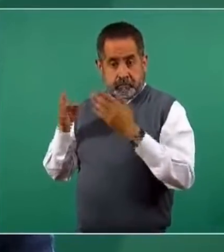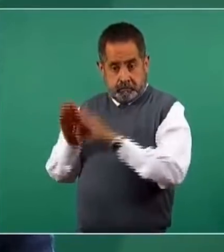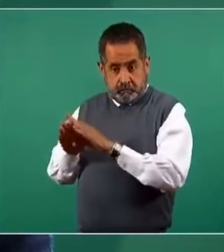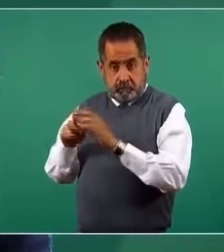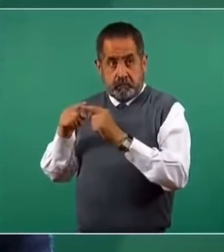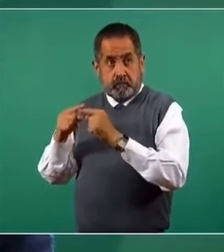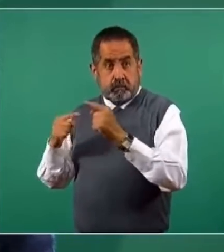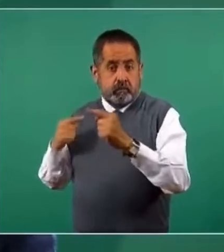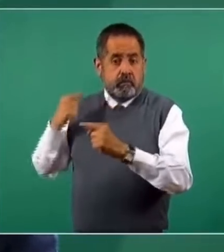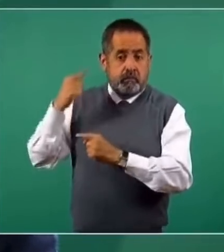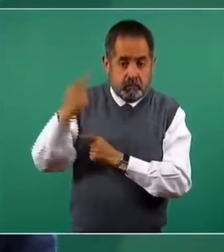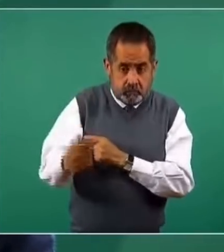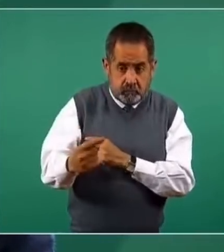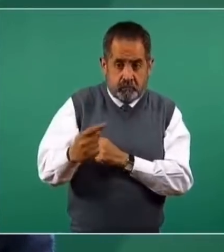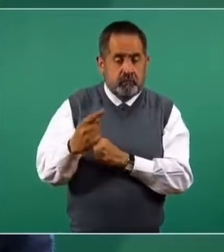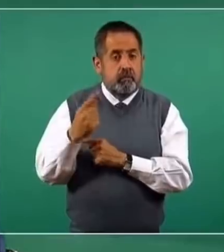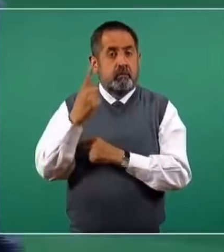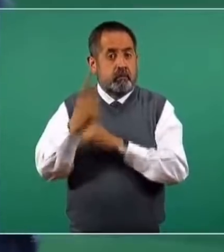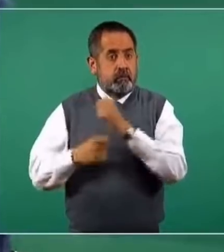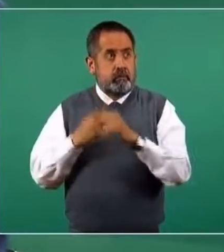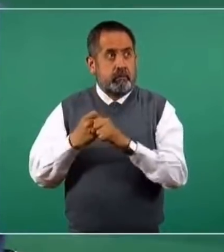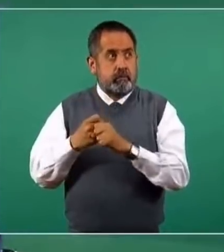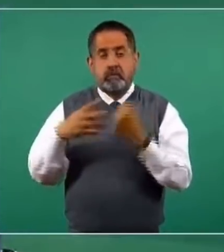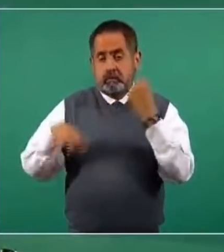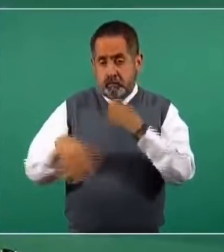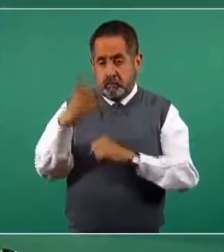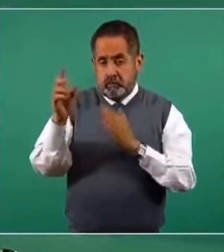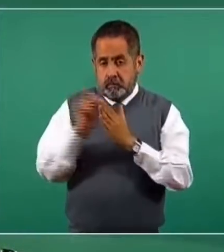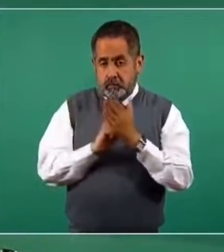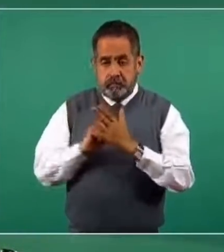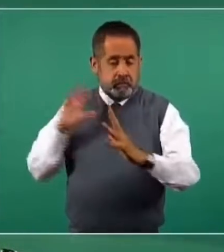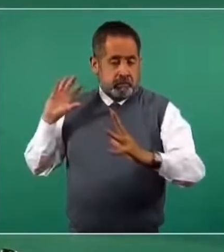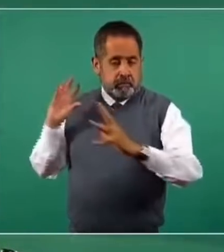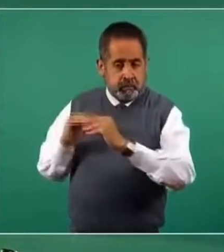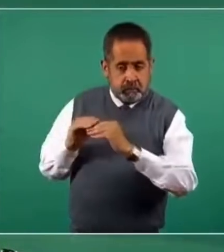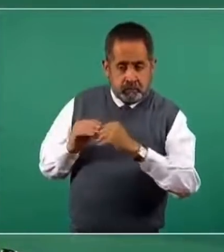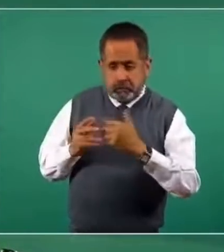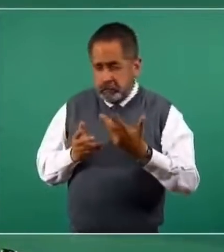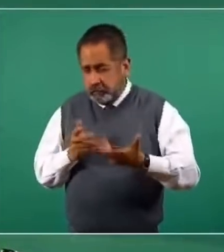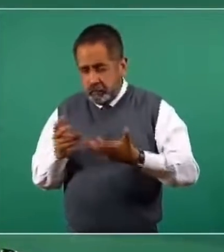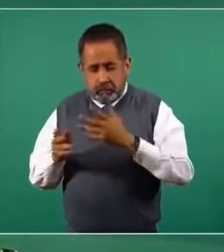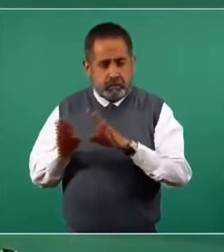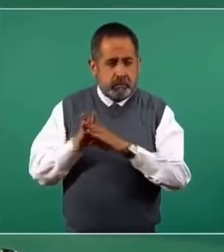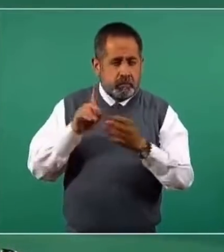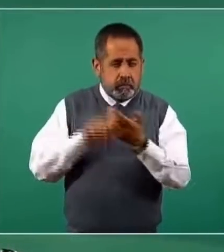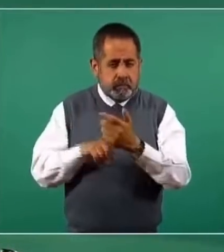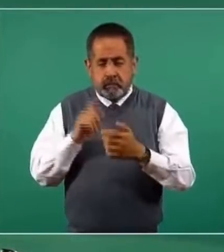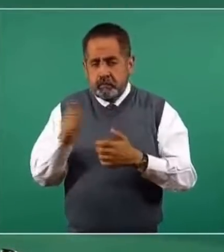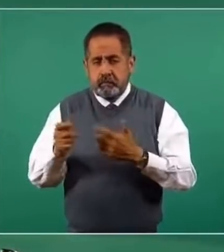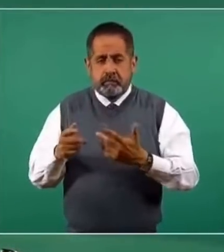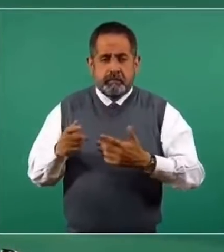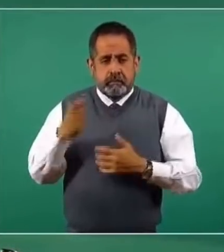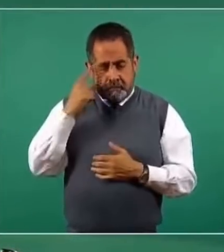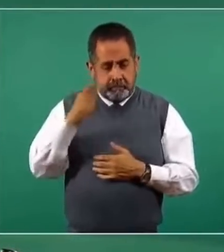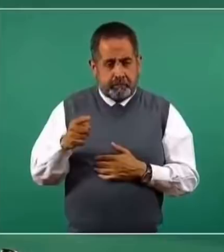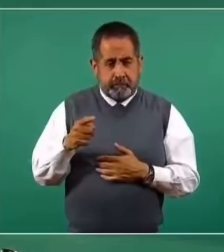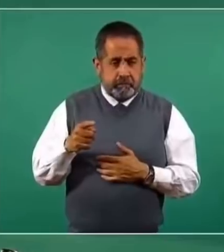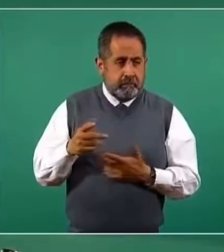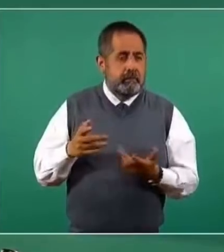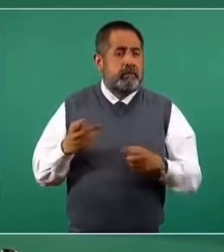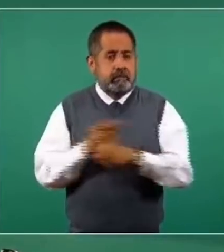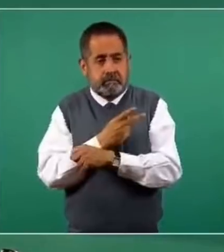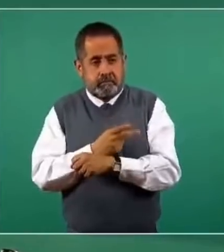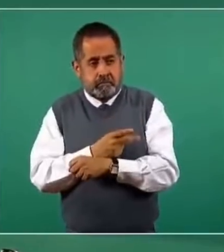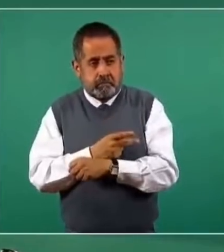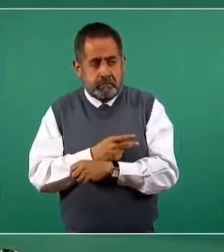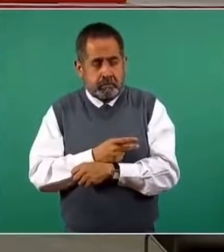año después, 14 meses después, desde luego el balance de riesgo contra beneficio, es decir, el